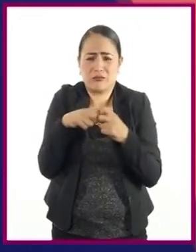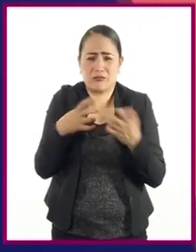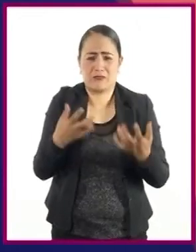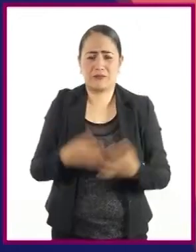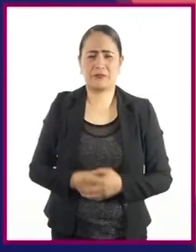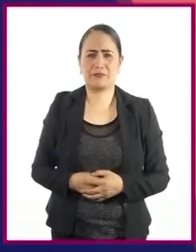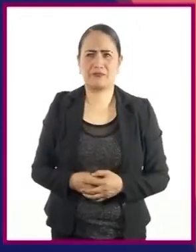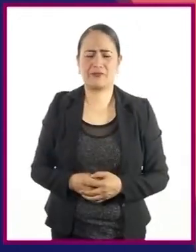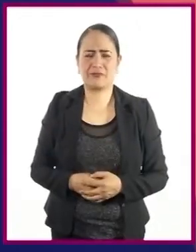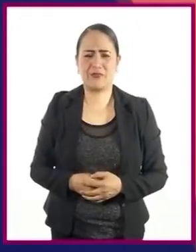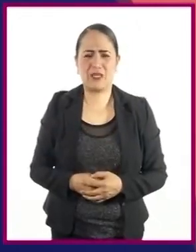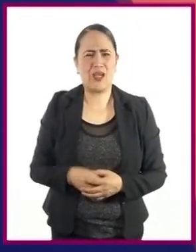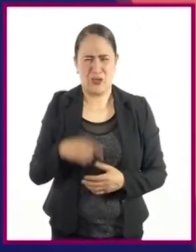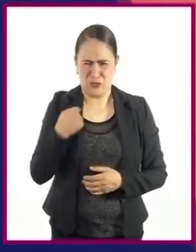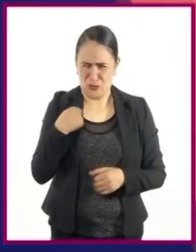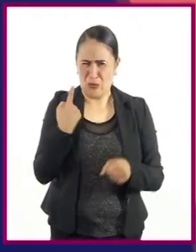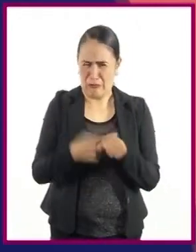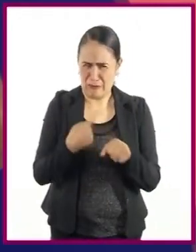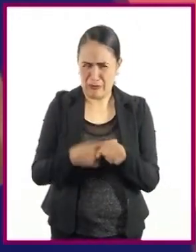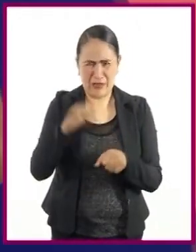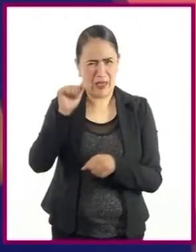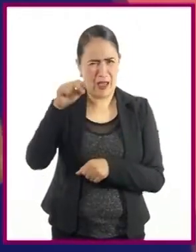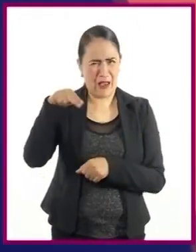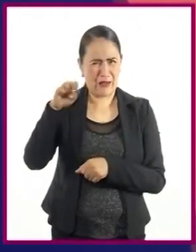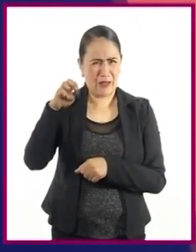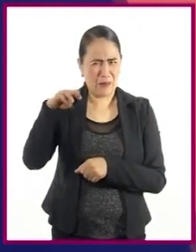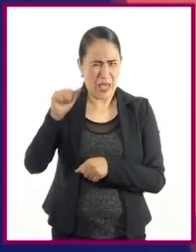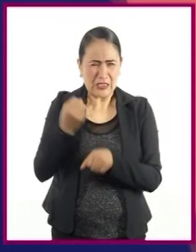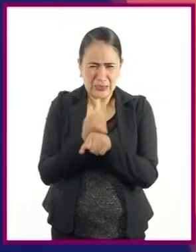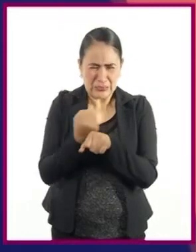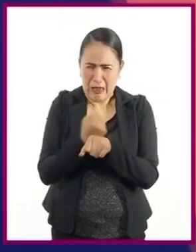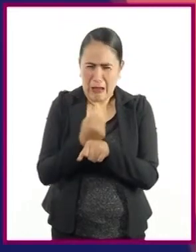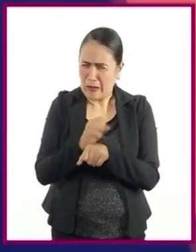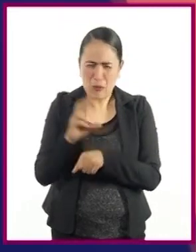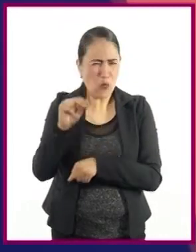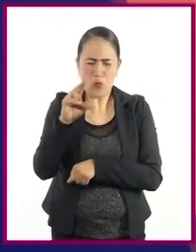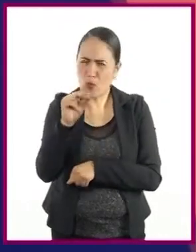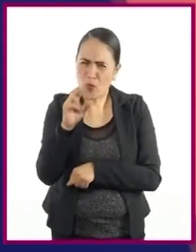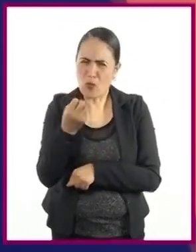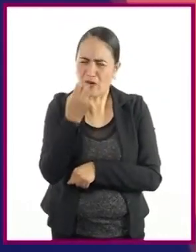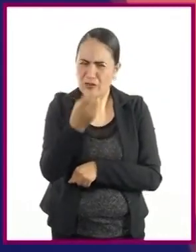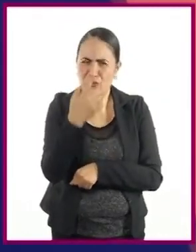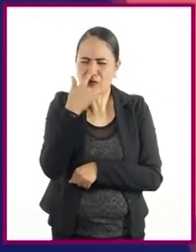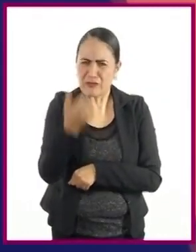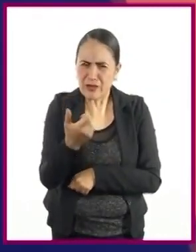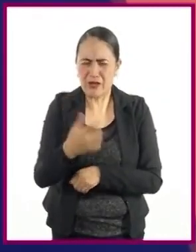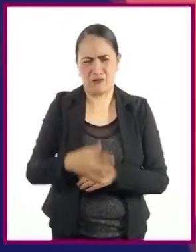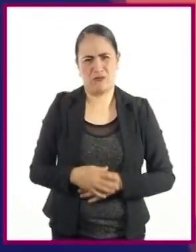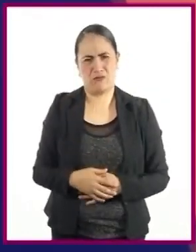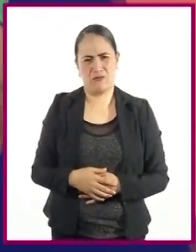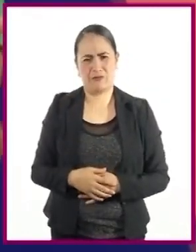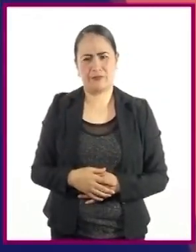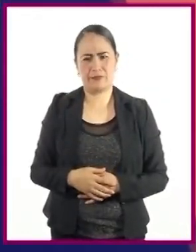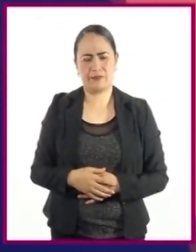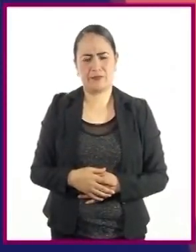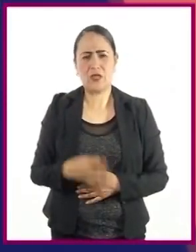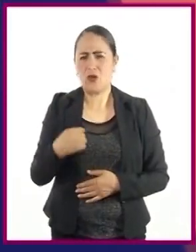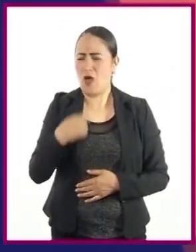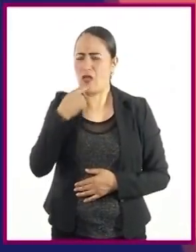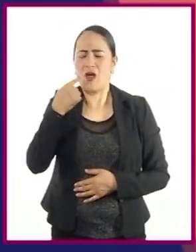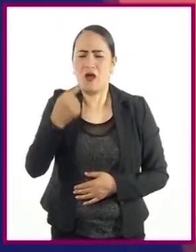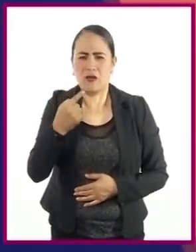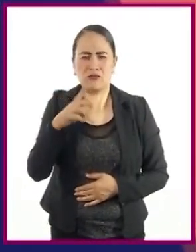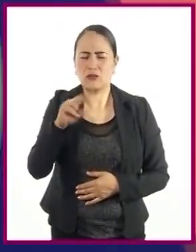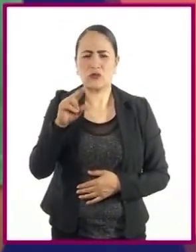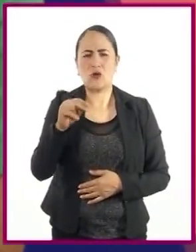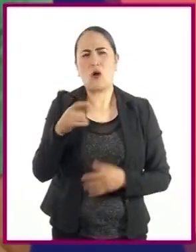No, maestra, yo no creo que sea anemia. Algo raro le pasa a esa señora, pero eso no era lo que le quería comentar,